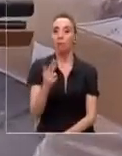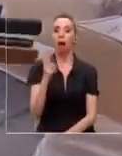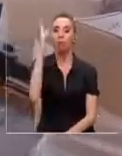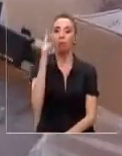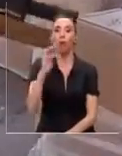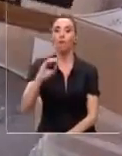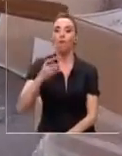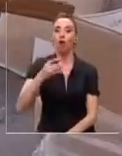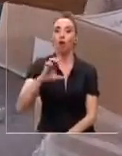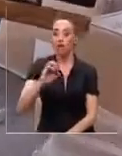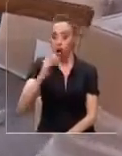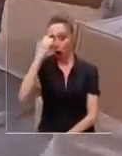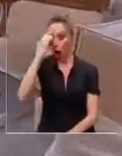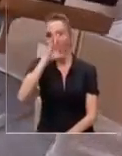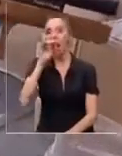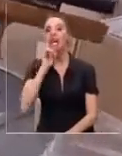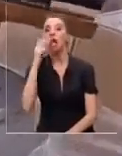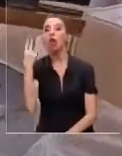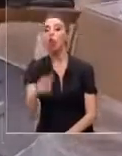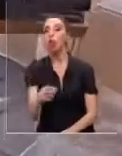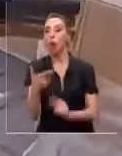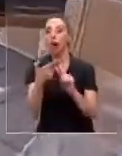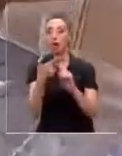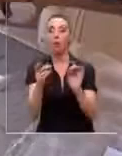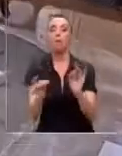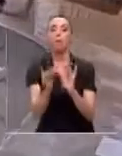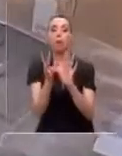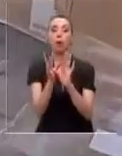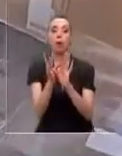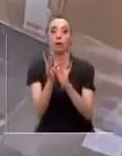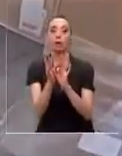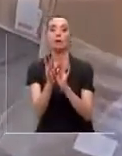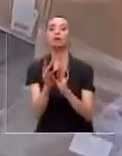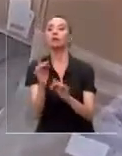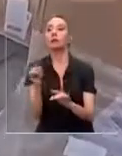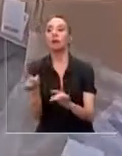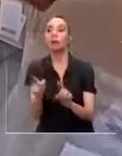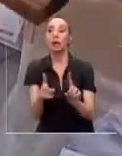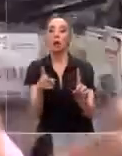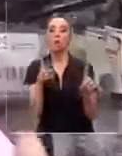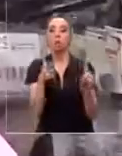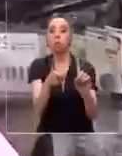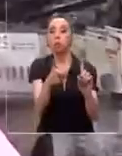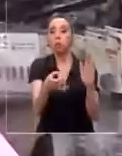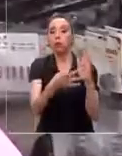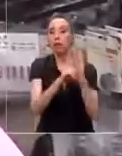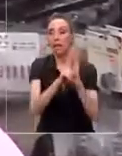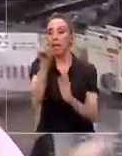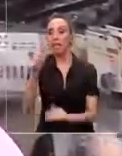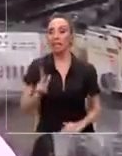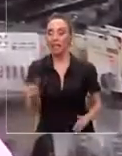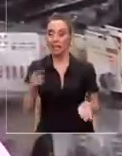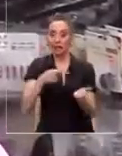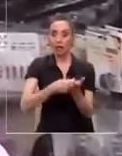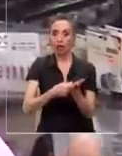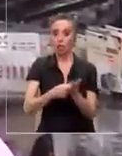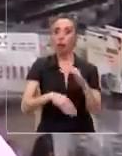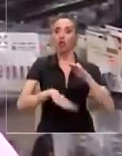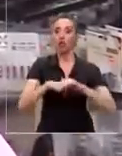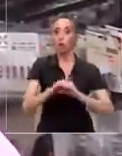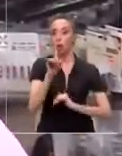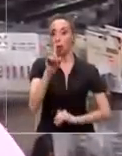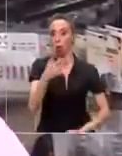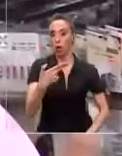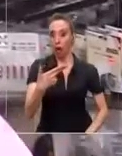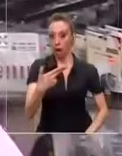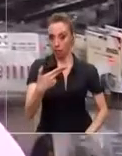así tener claridad del dueño de una de estas en caso de que sea protagonista de algún delito. Y un cliente no puede comprar más de una,